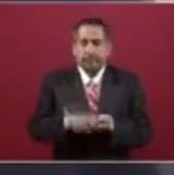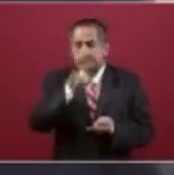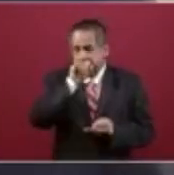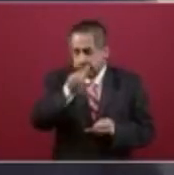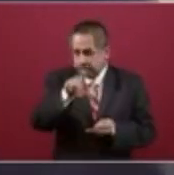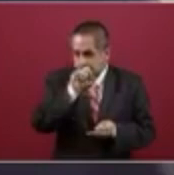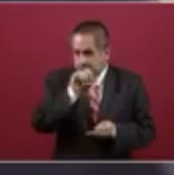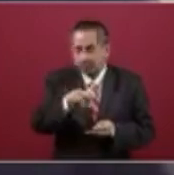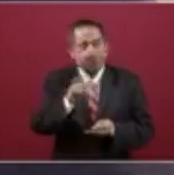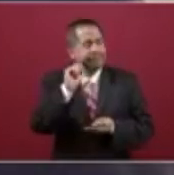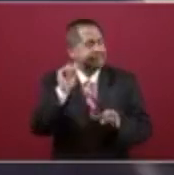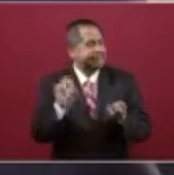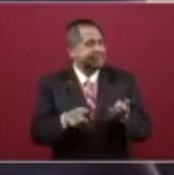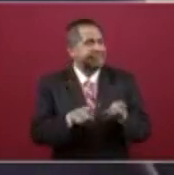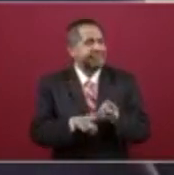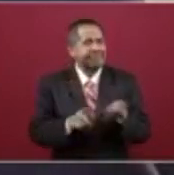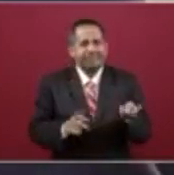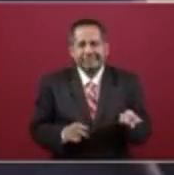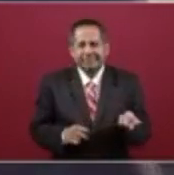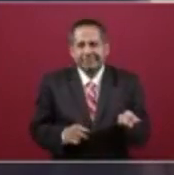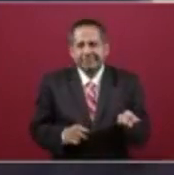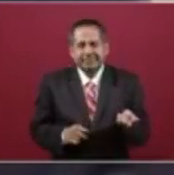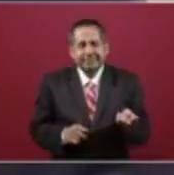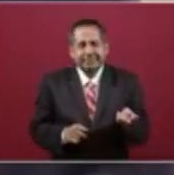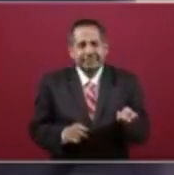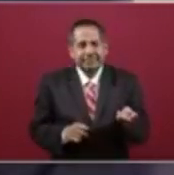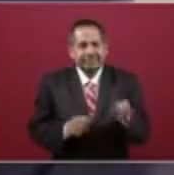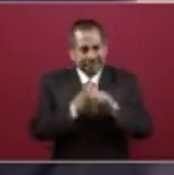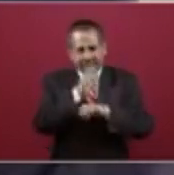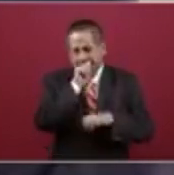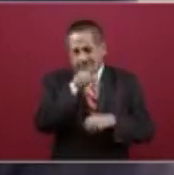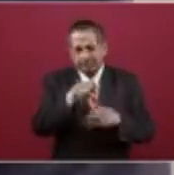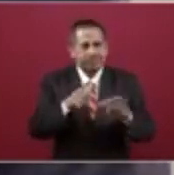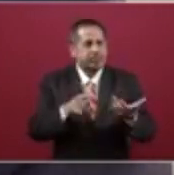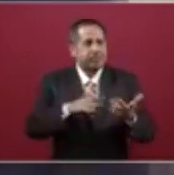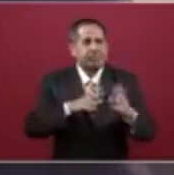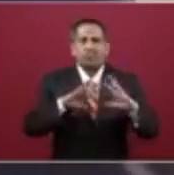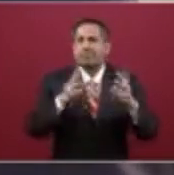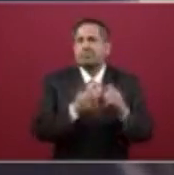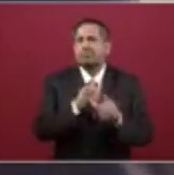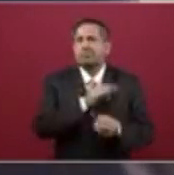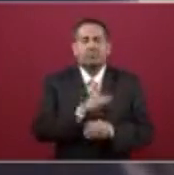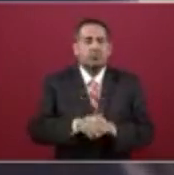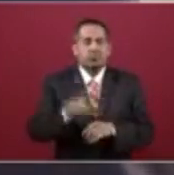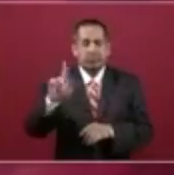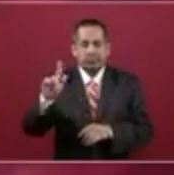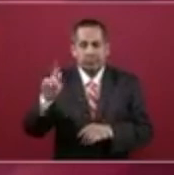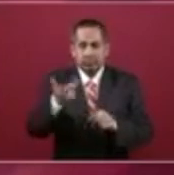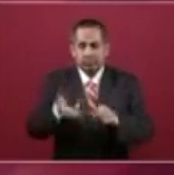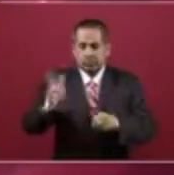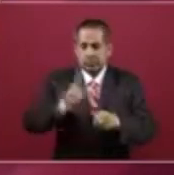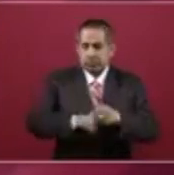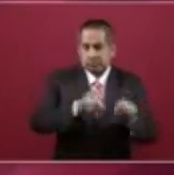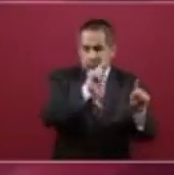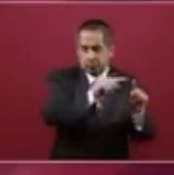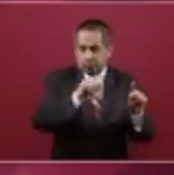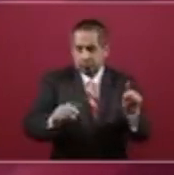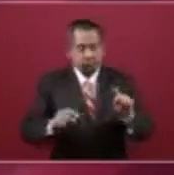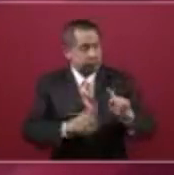Jalisco, así hay como 70 hospitales tirados.